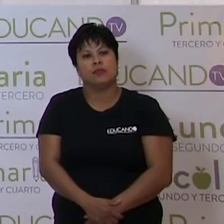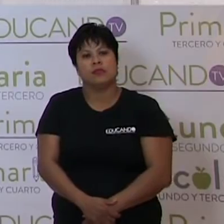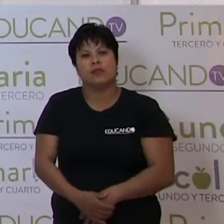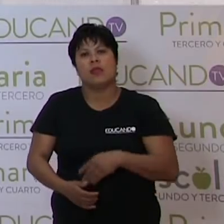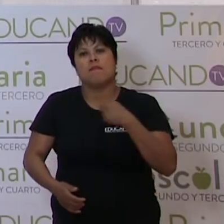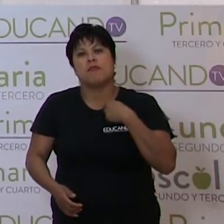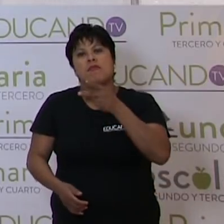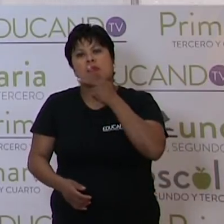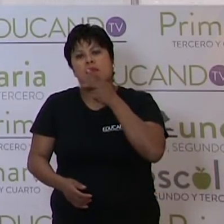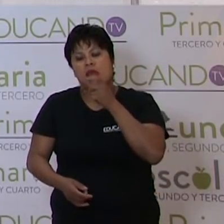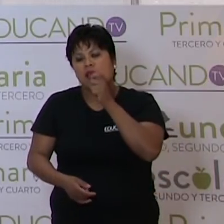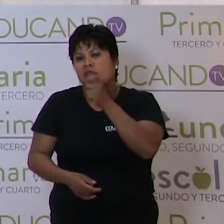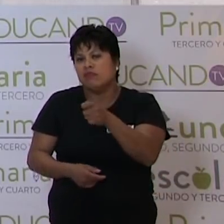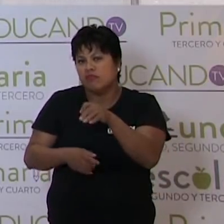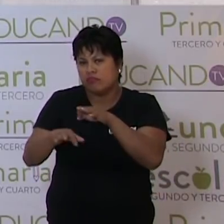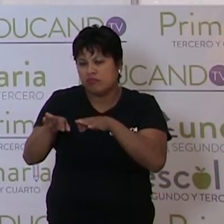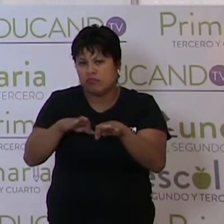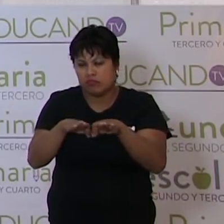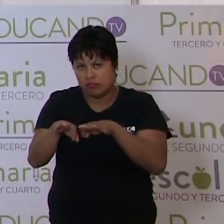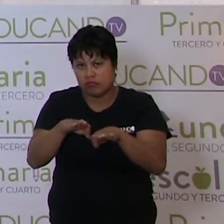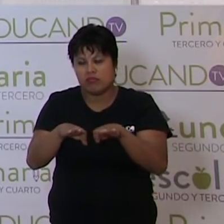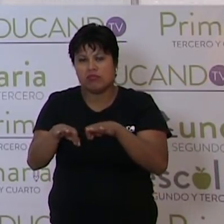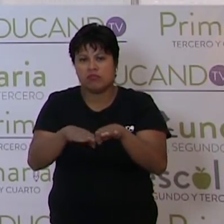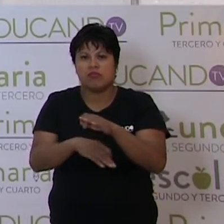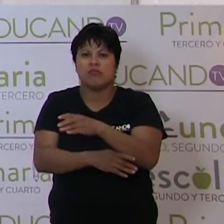se dedican